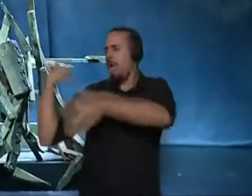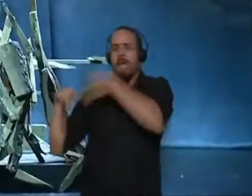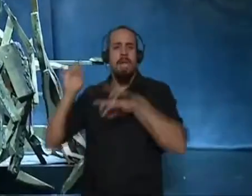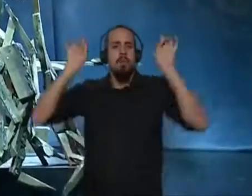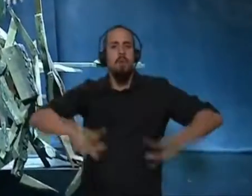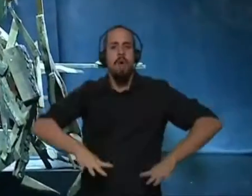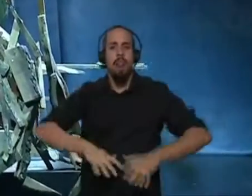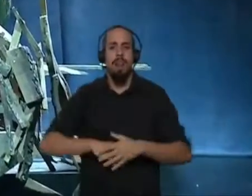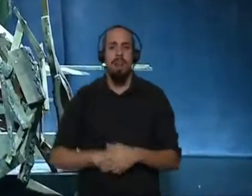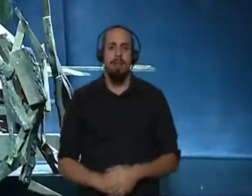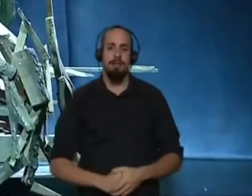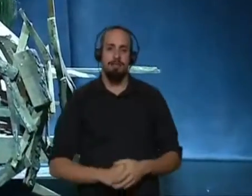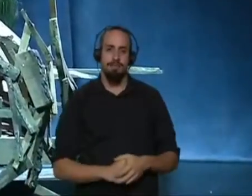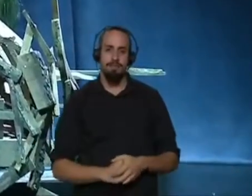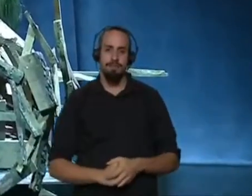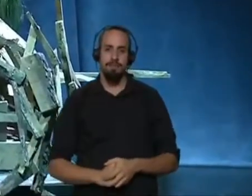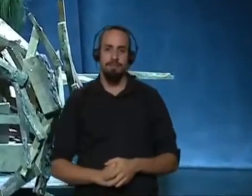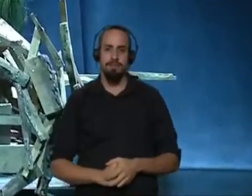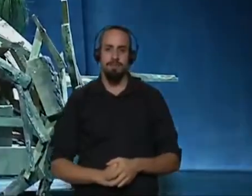fuimos.